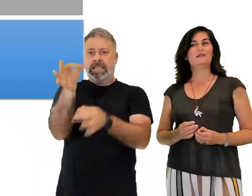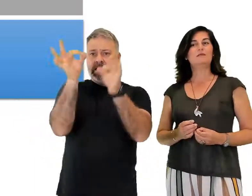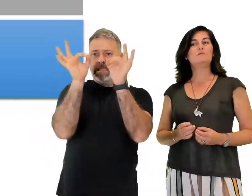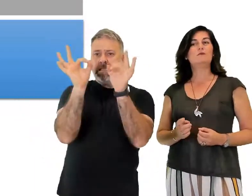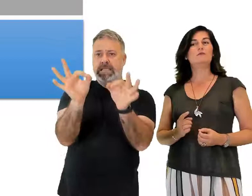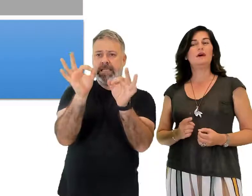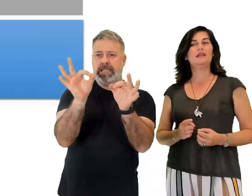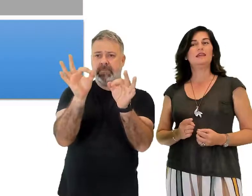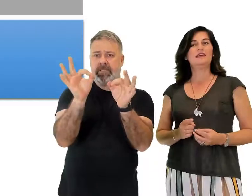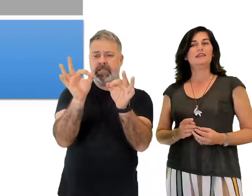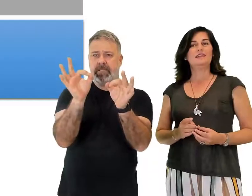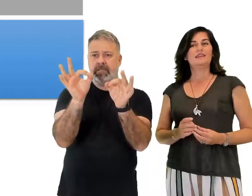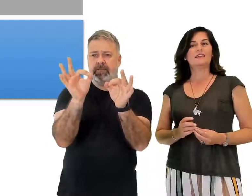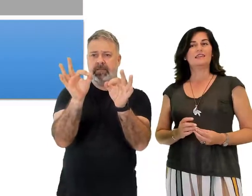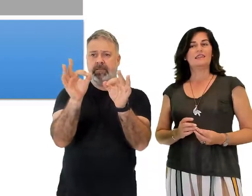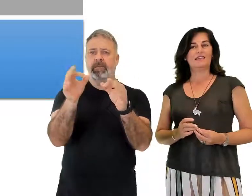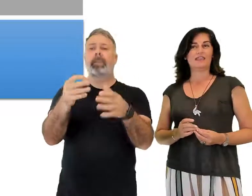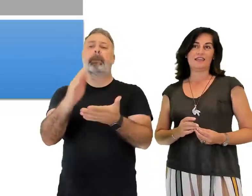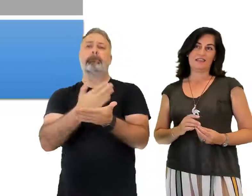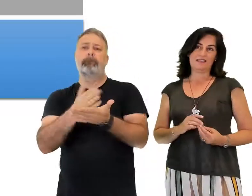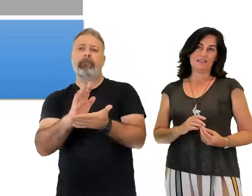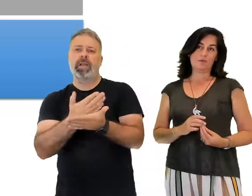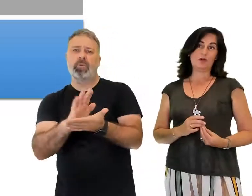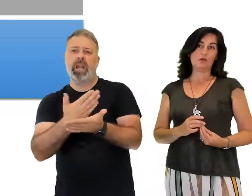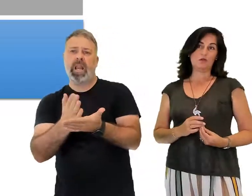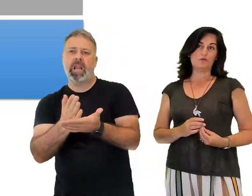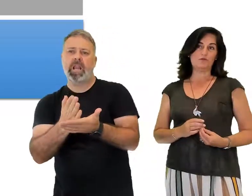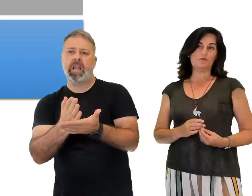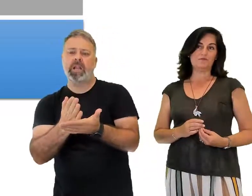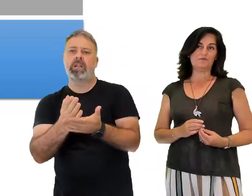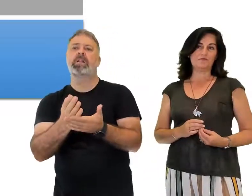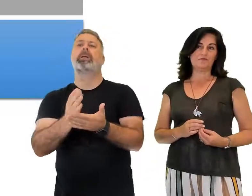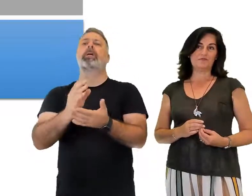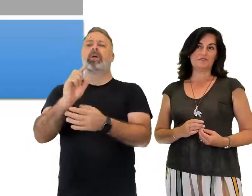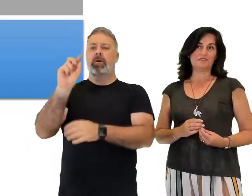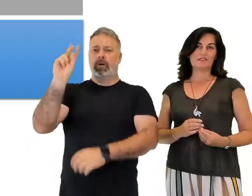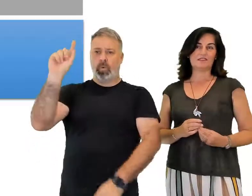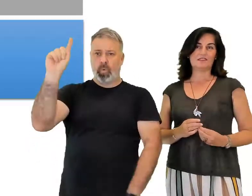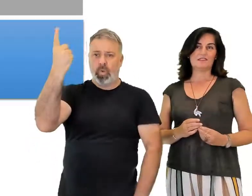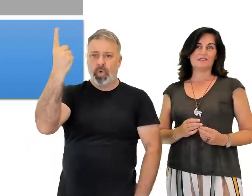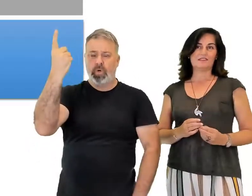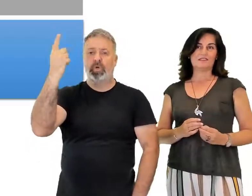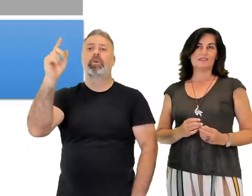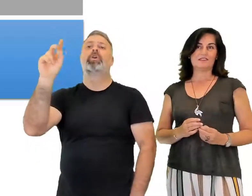exactamente en el mismo manual del bloque 1.